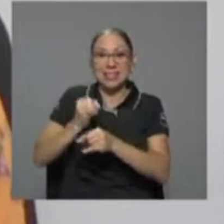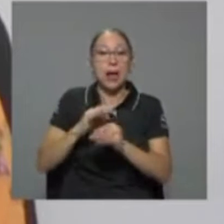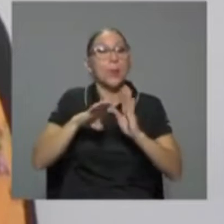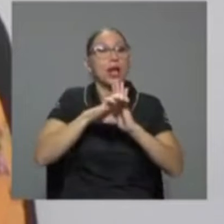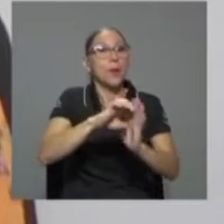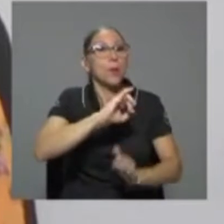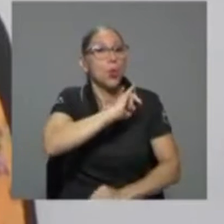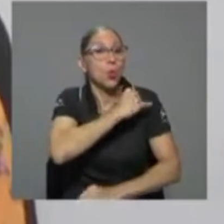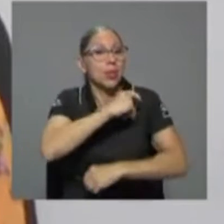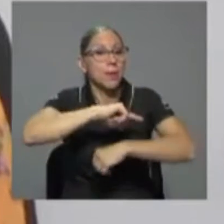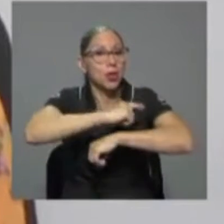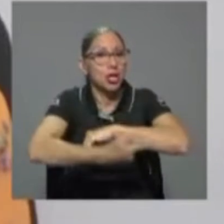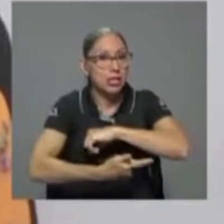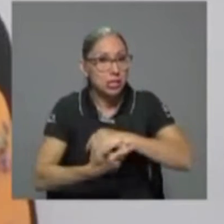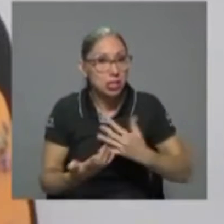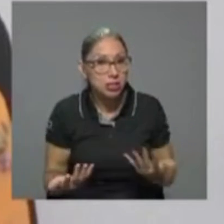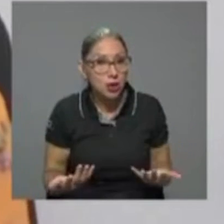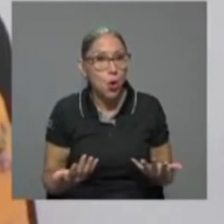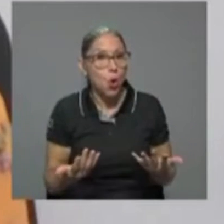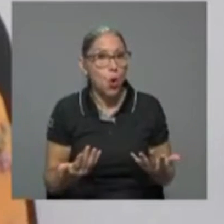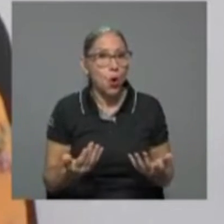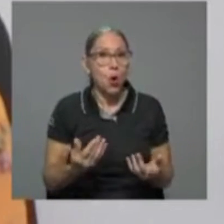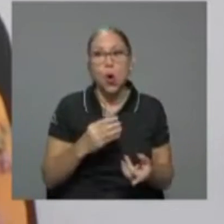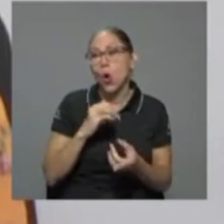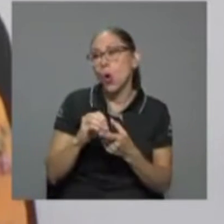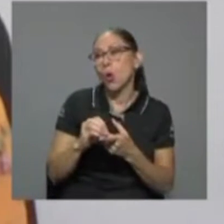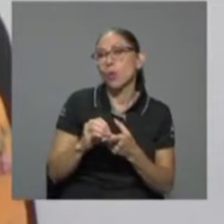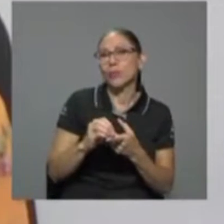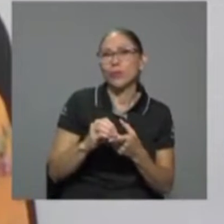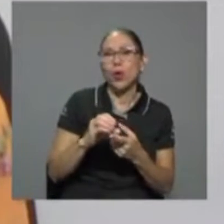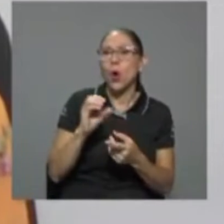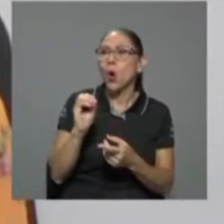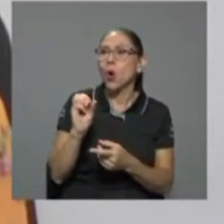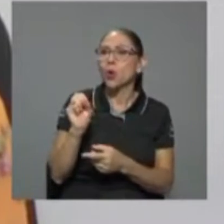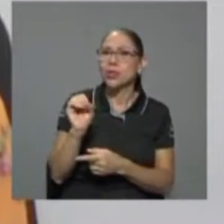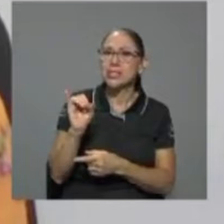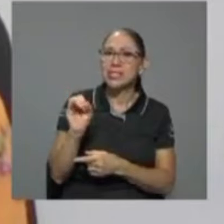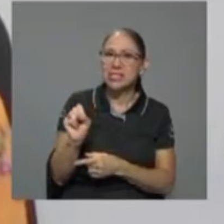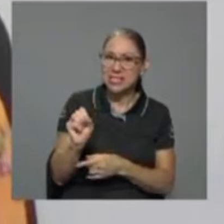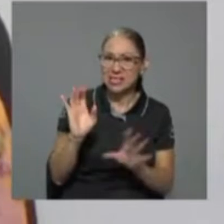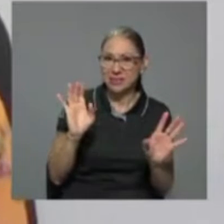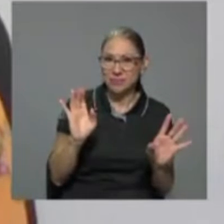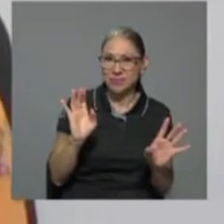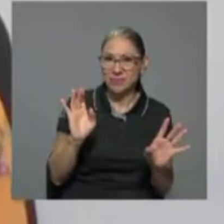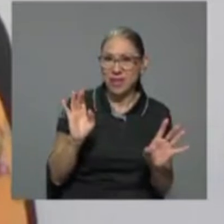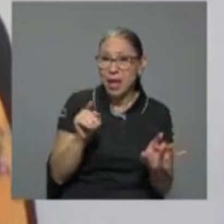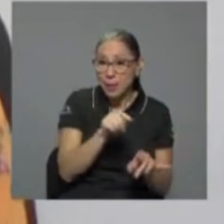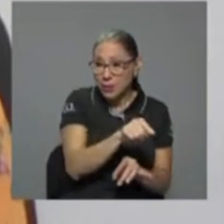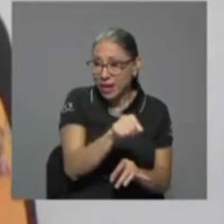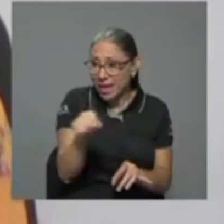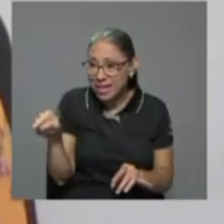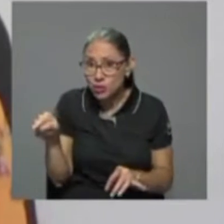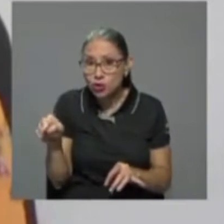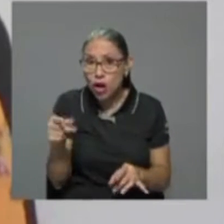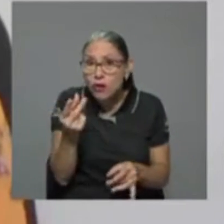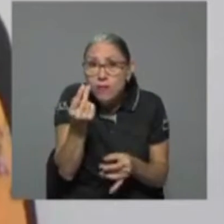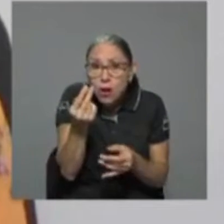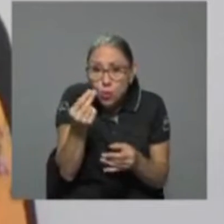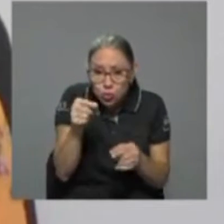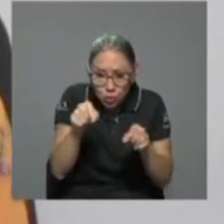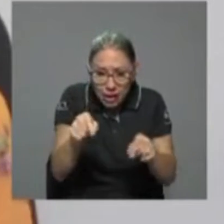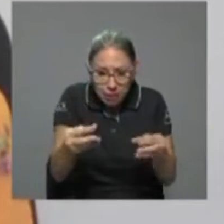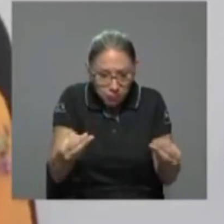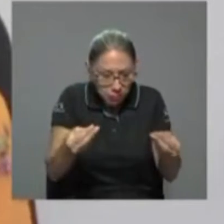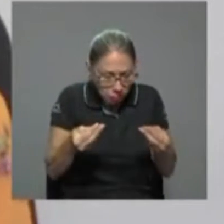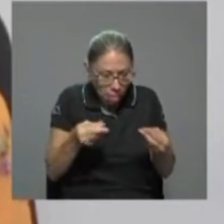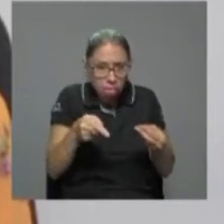Protección, o el OSIS. Entonces, claro, esto, como mencionaba, estos no son recursos líquidos, sino son nada